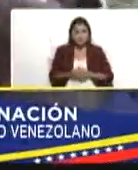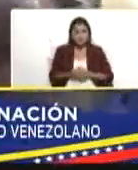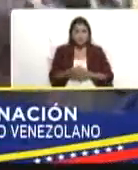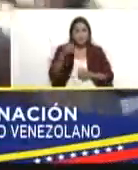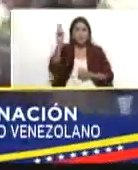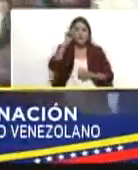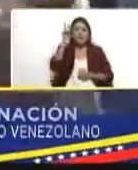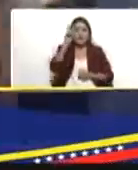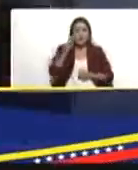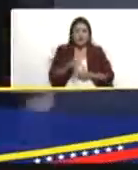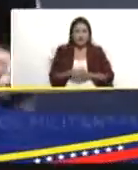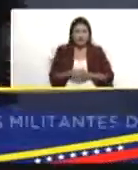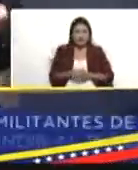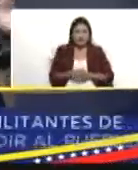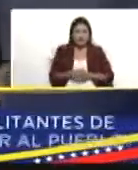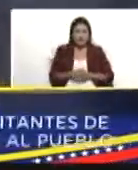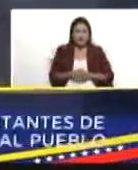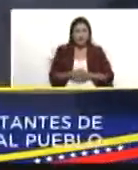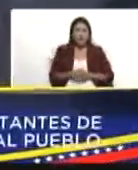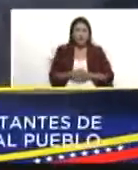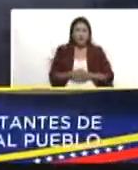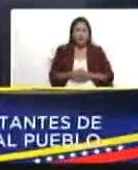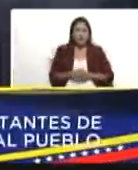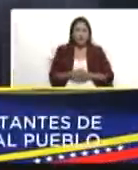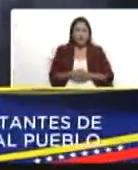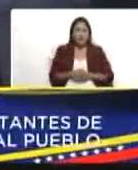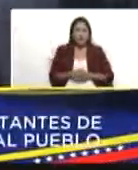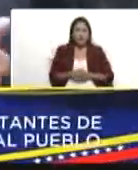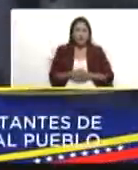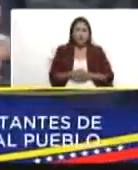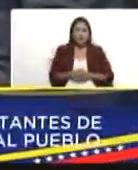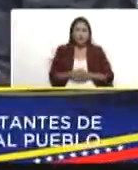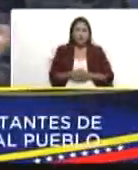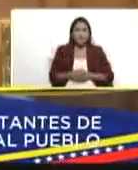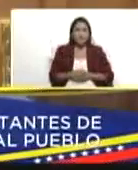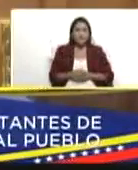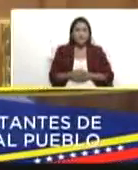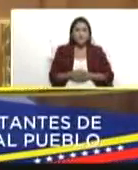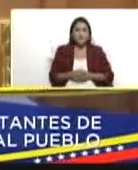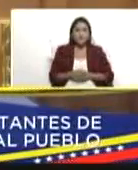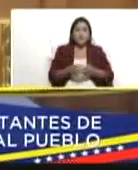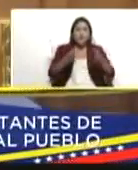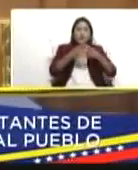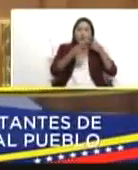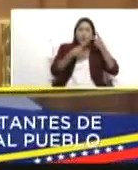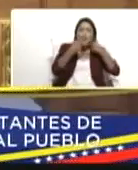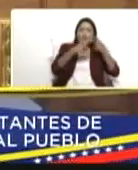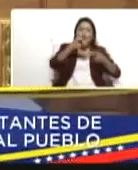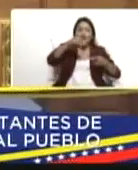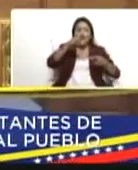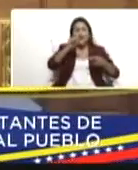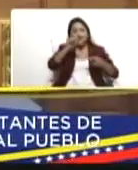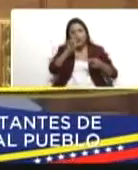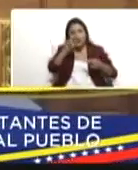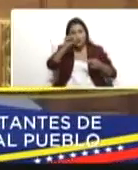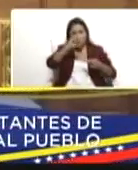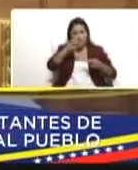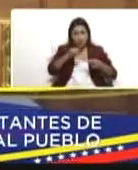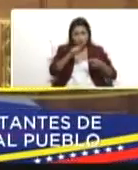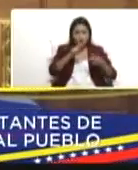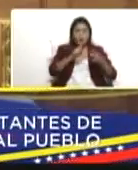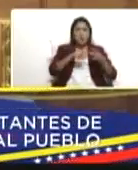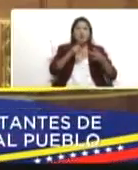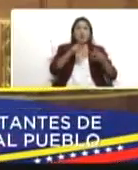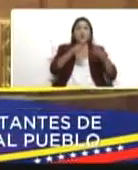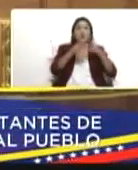de Venezuela el partido del negro Villegas el partido de Jesús faría